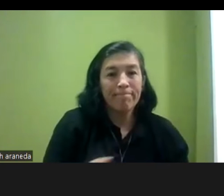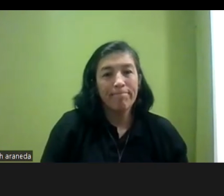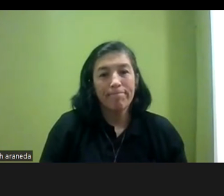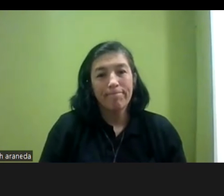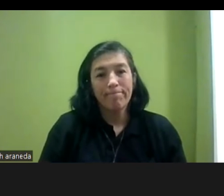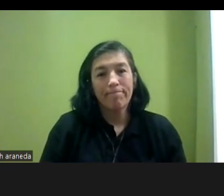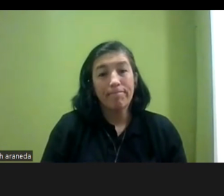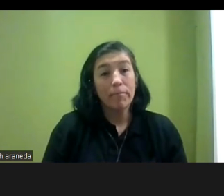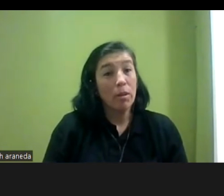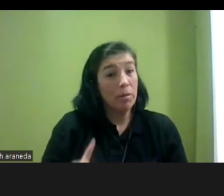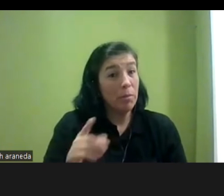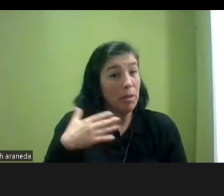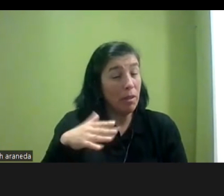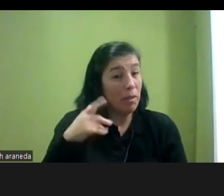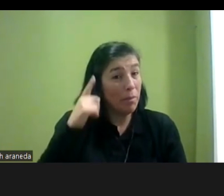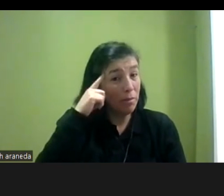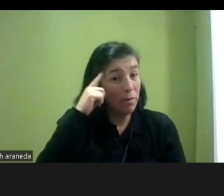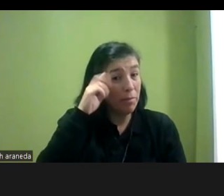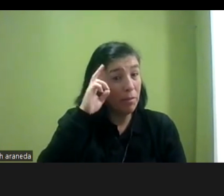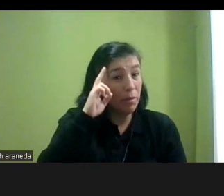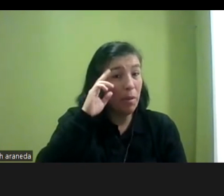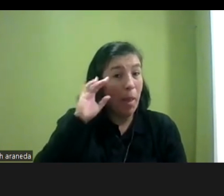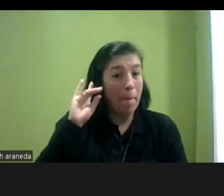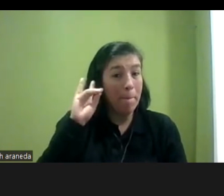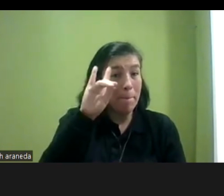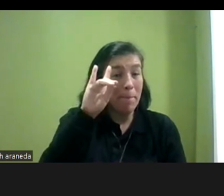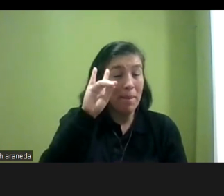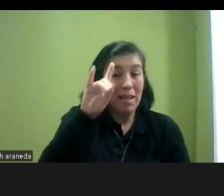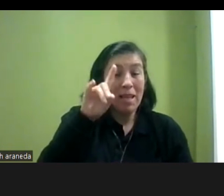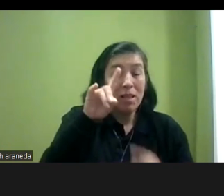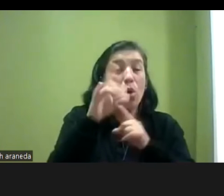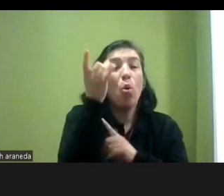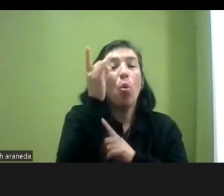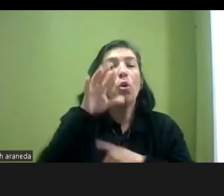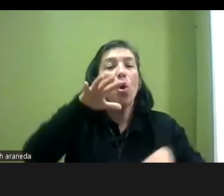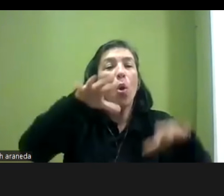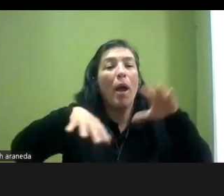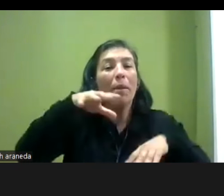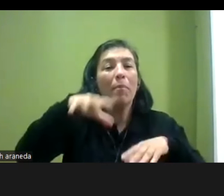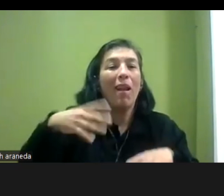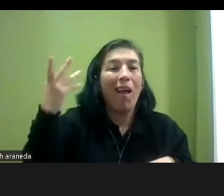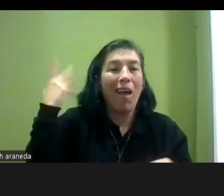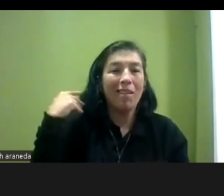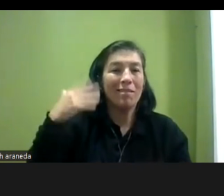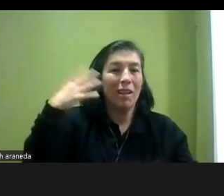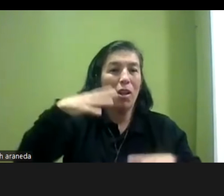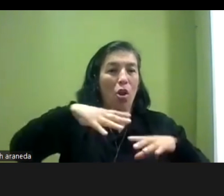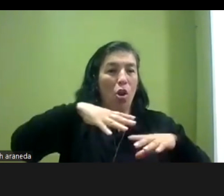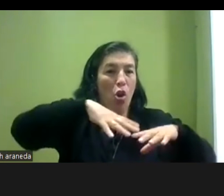No nos olvidemos que el camélido es el único animal de carga que existió en los Andes.